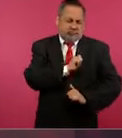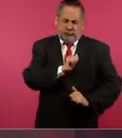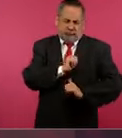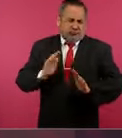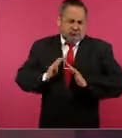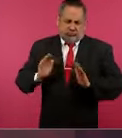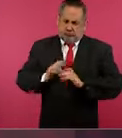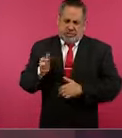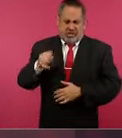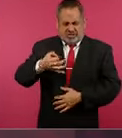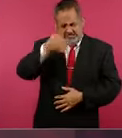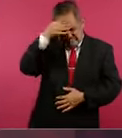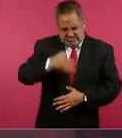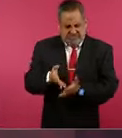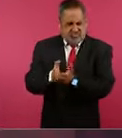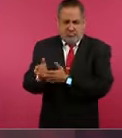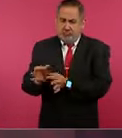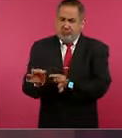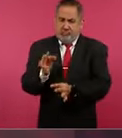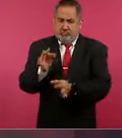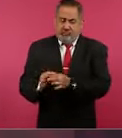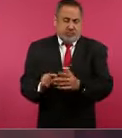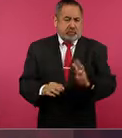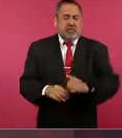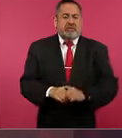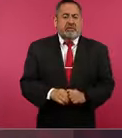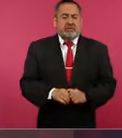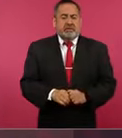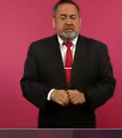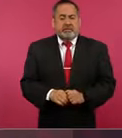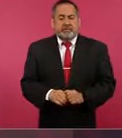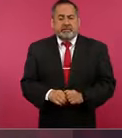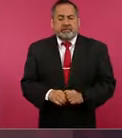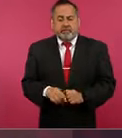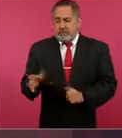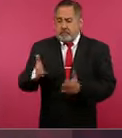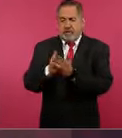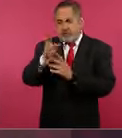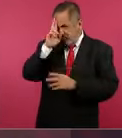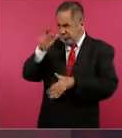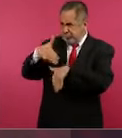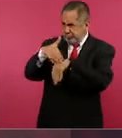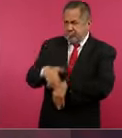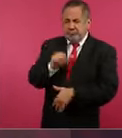México son leales al